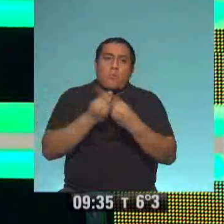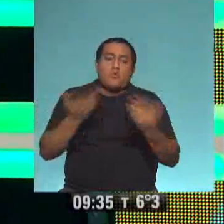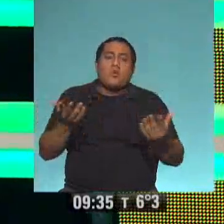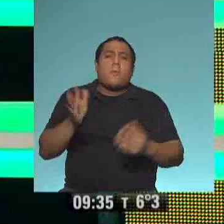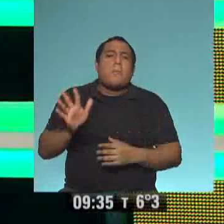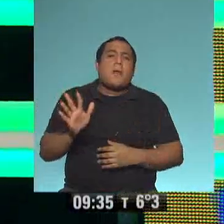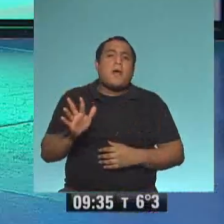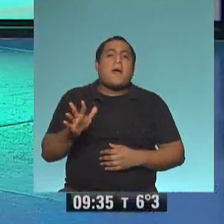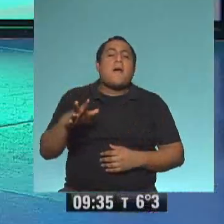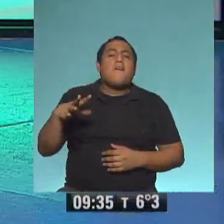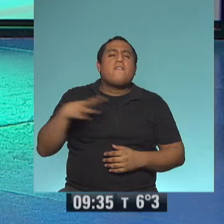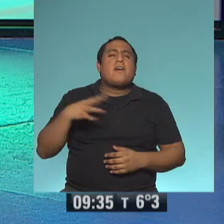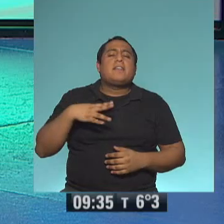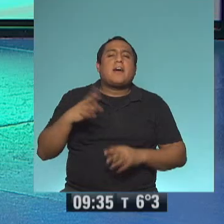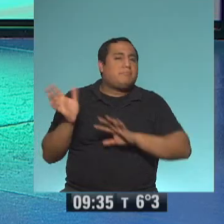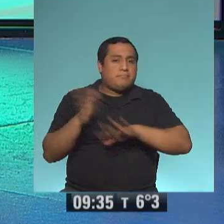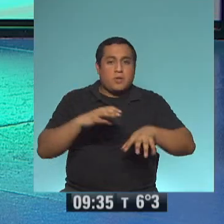quién. De los túneles.